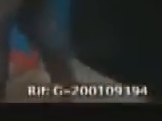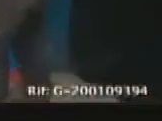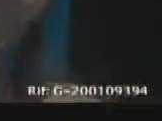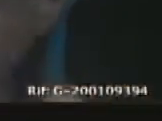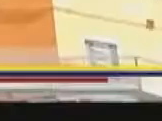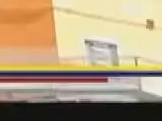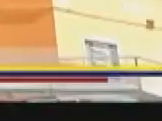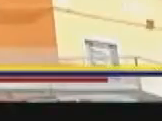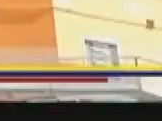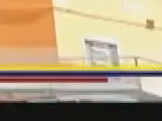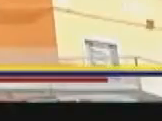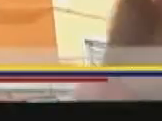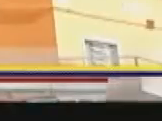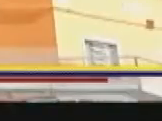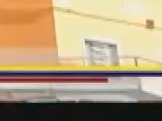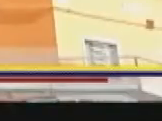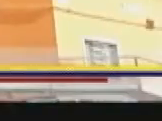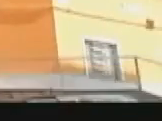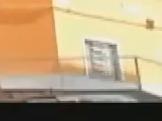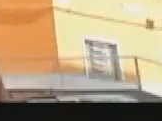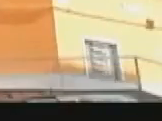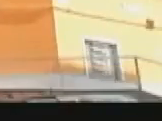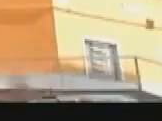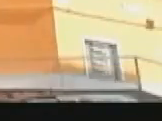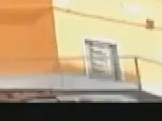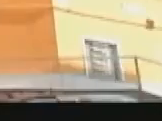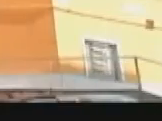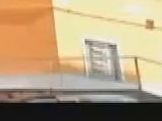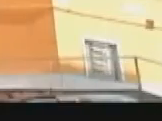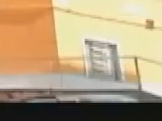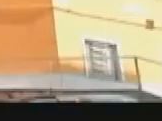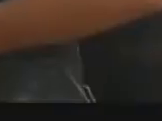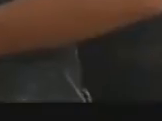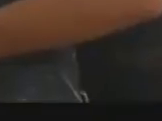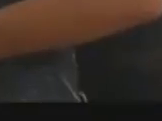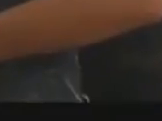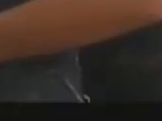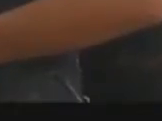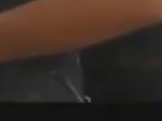nos costó solamente organizarnos porque en dinero